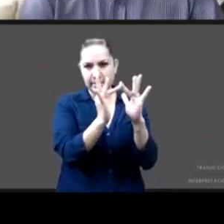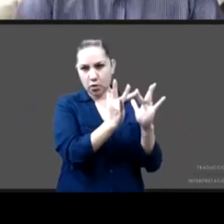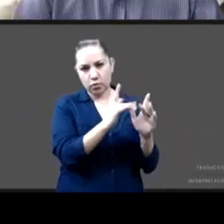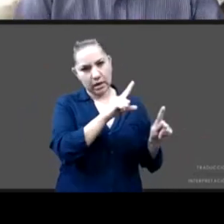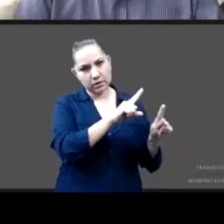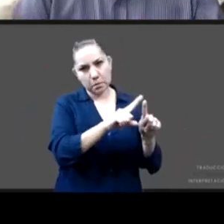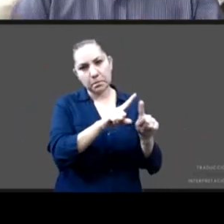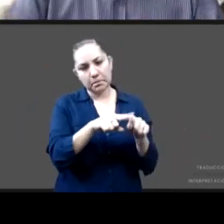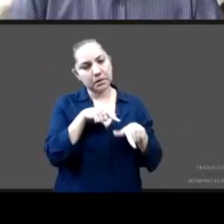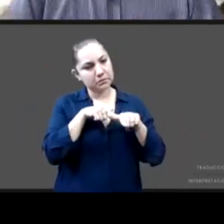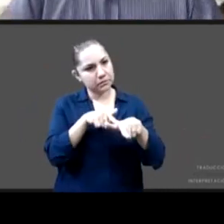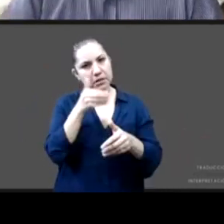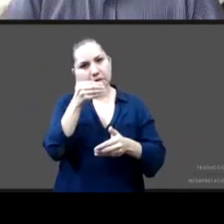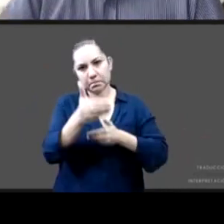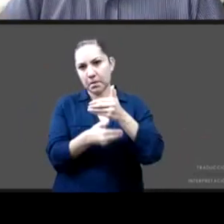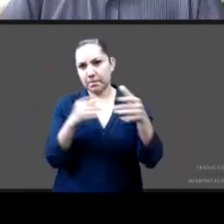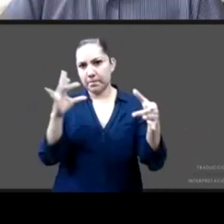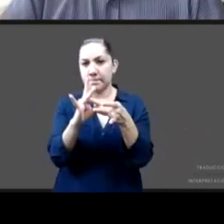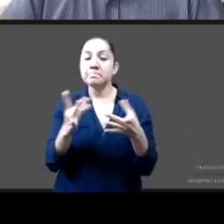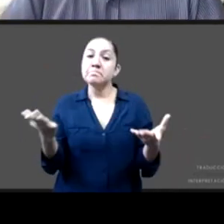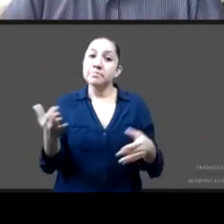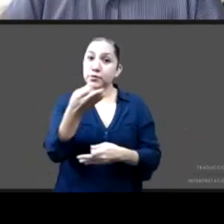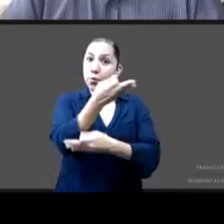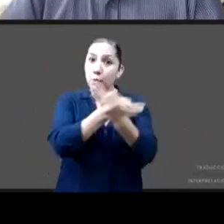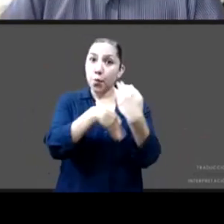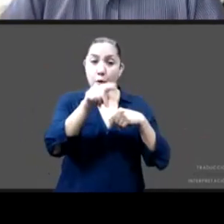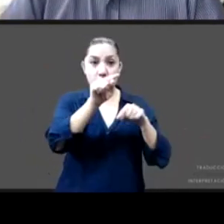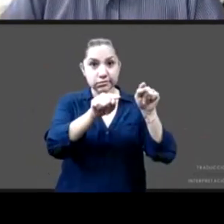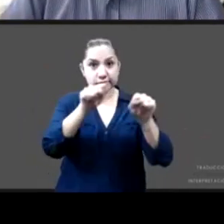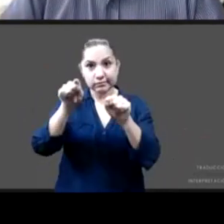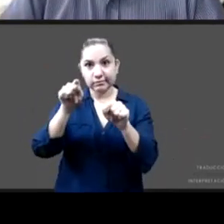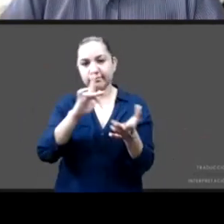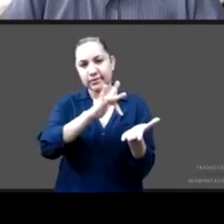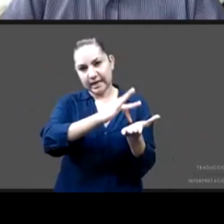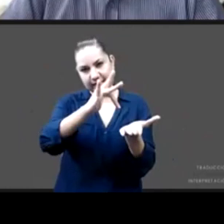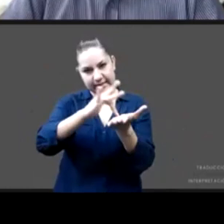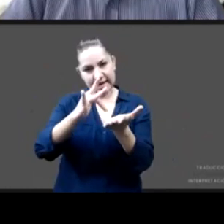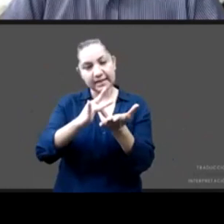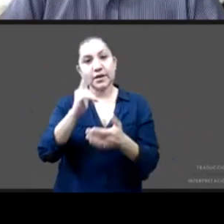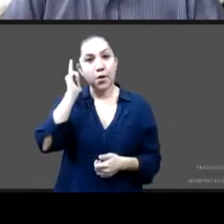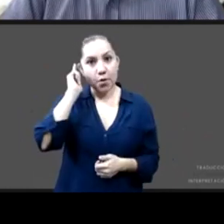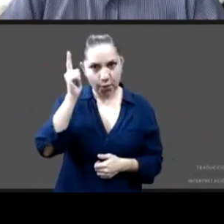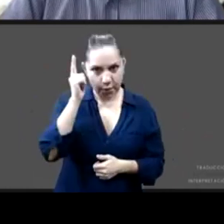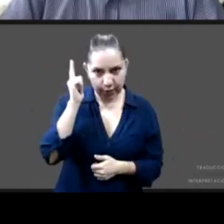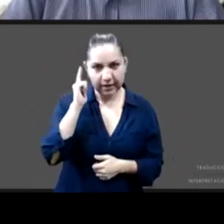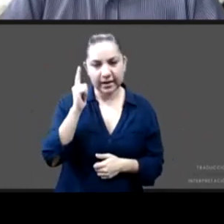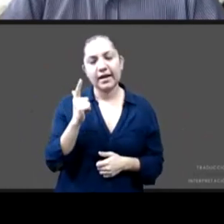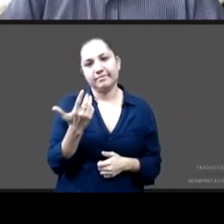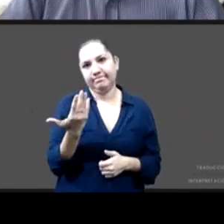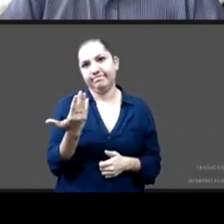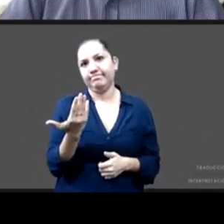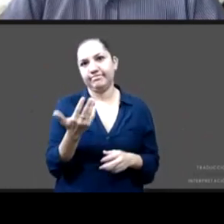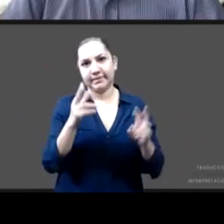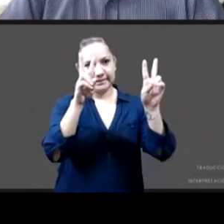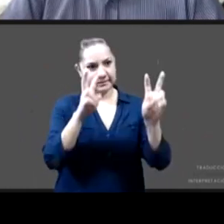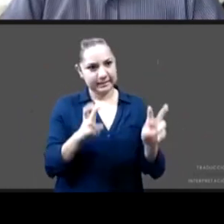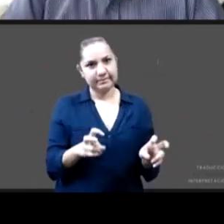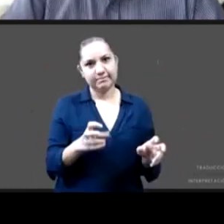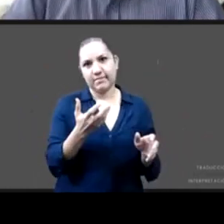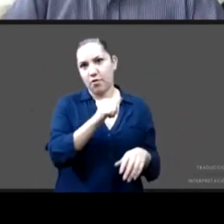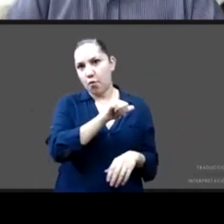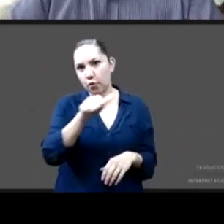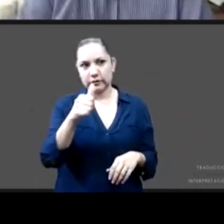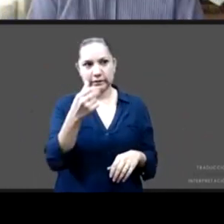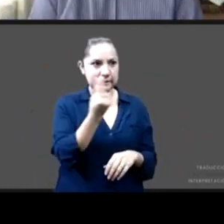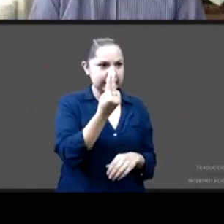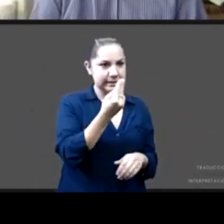muchísimas gracias además a todas y todos y espero que sí podamos continuar con todo lo que falta por profundizar.